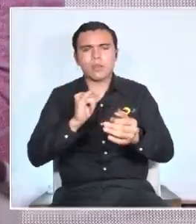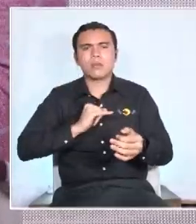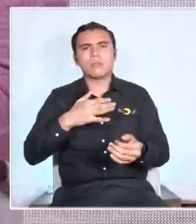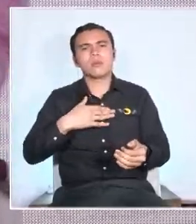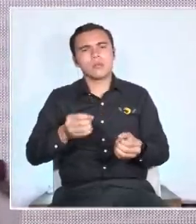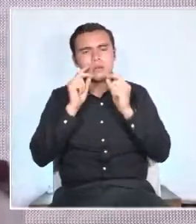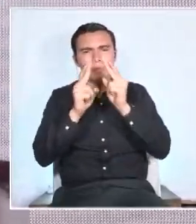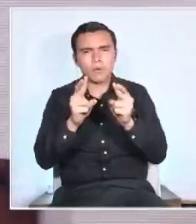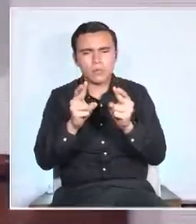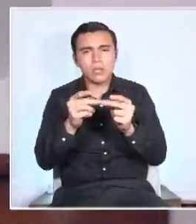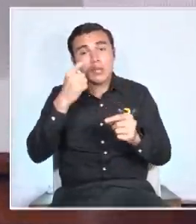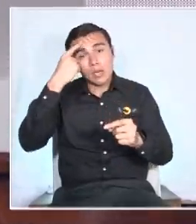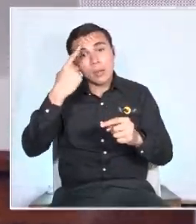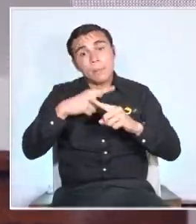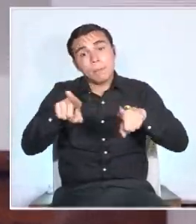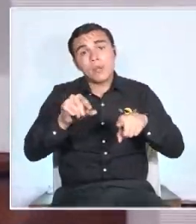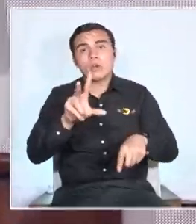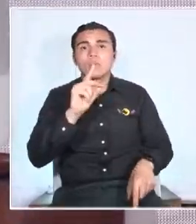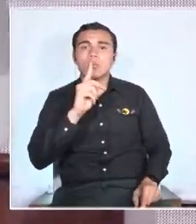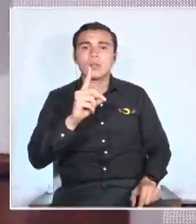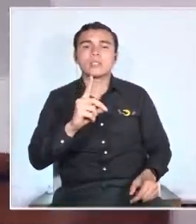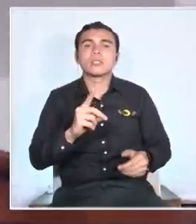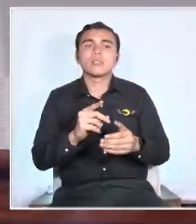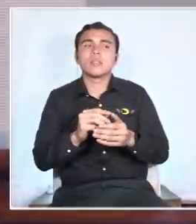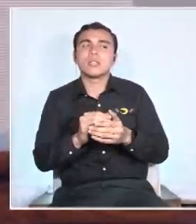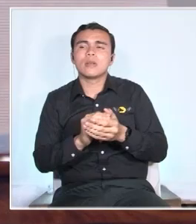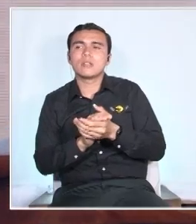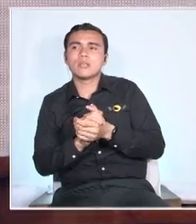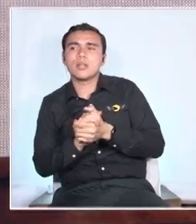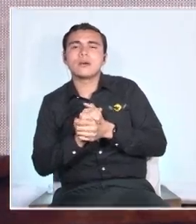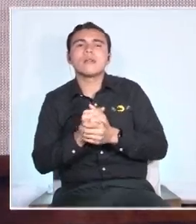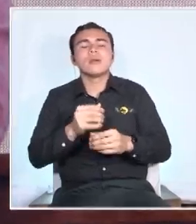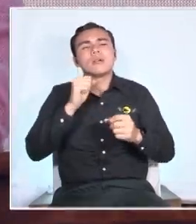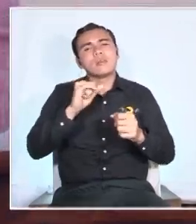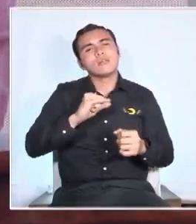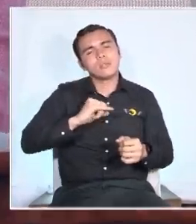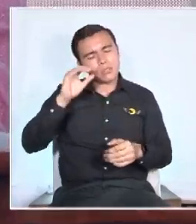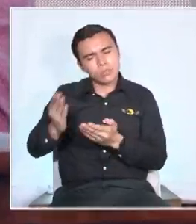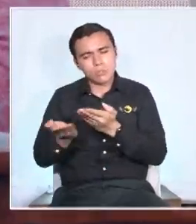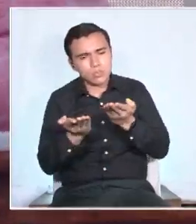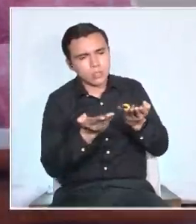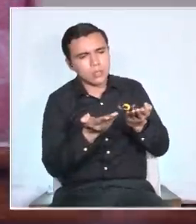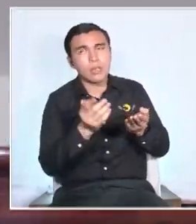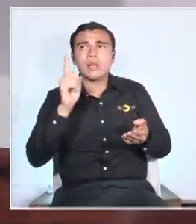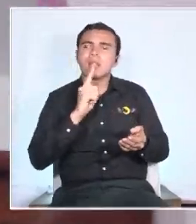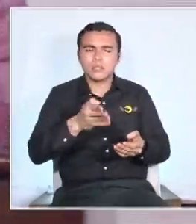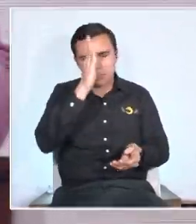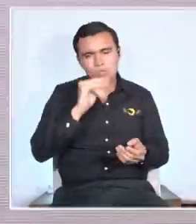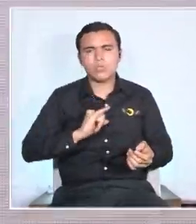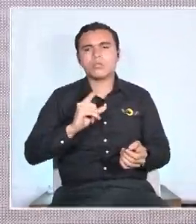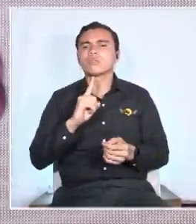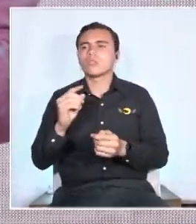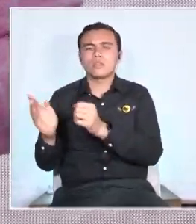contesta, pero no está obligado a contestarme, porque Él es Dios y yo soy siervo. Aleluya. ¿Cuántos me están